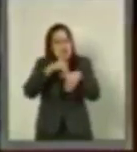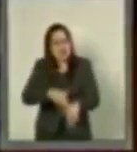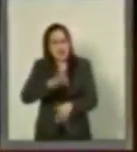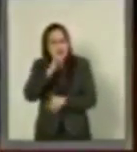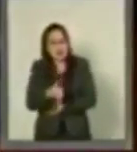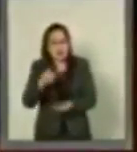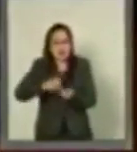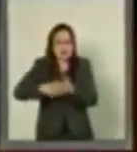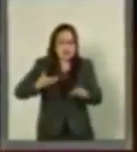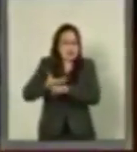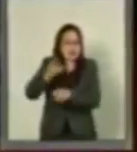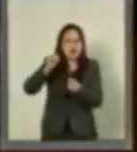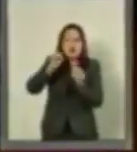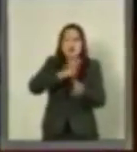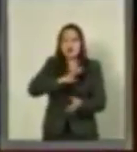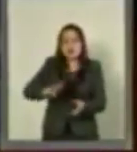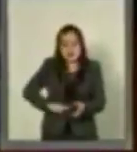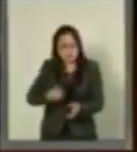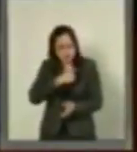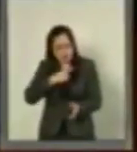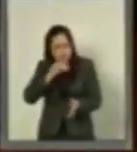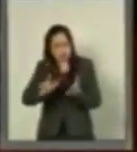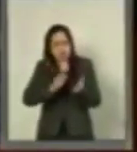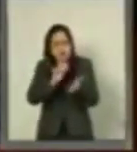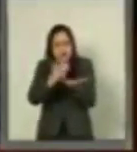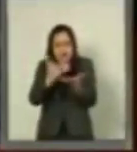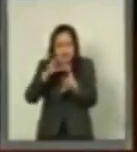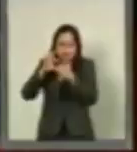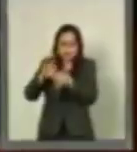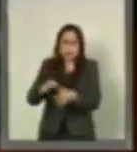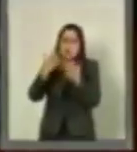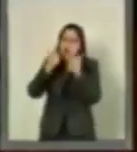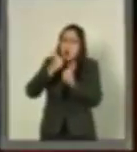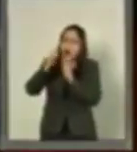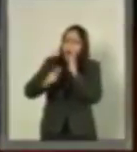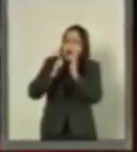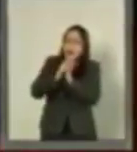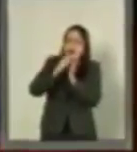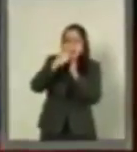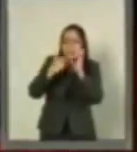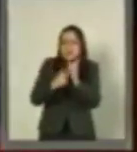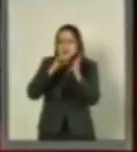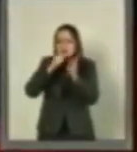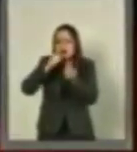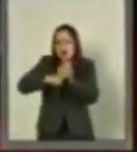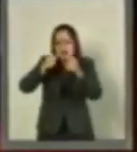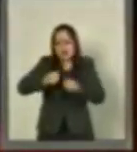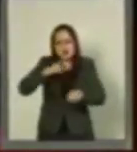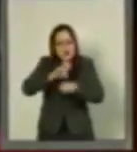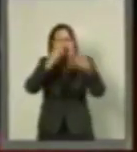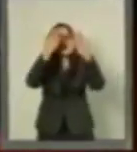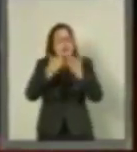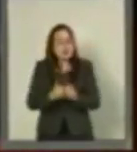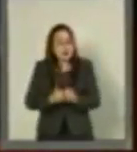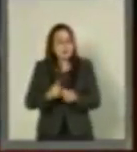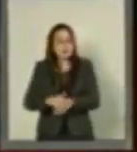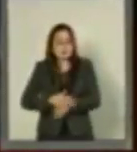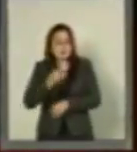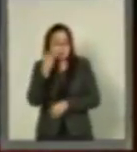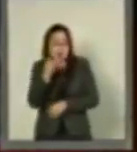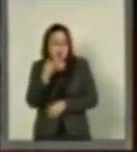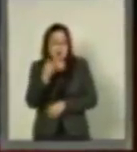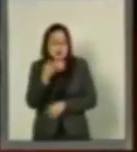en las entidades o los municipios. Pero no hay regulación al respecto, no hay ley de seguridad interior y con ello